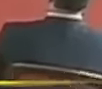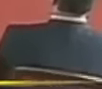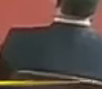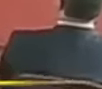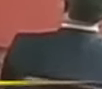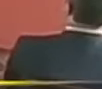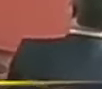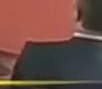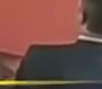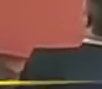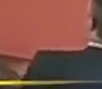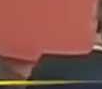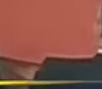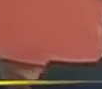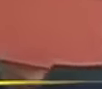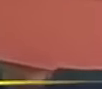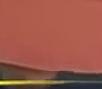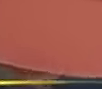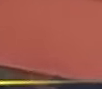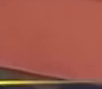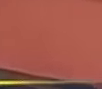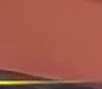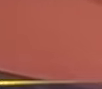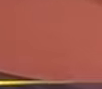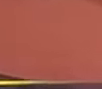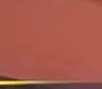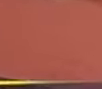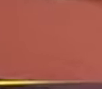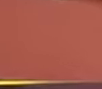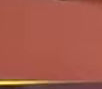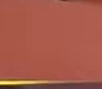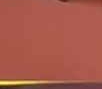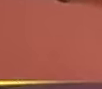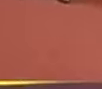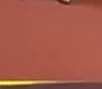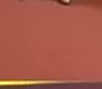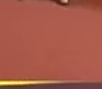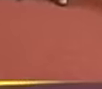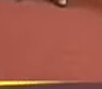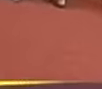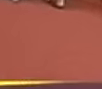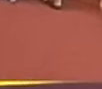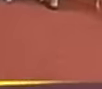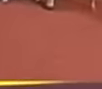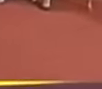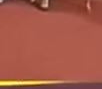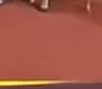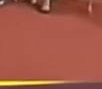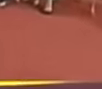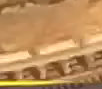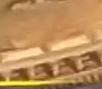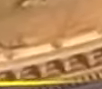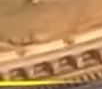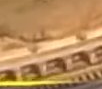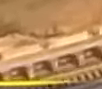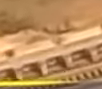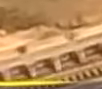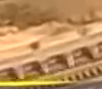sentimiento, los derechos históricos de nuestro país. Aquí estamos frente a los